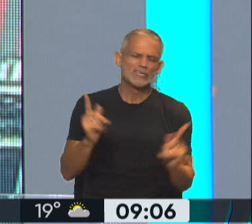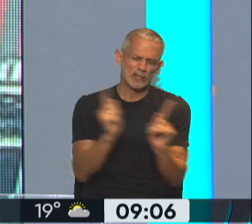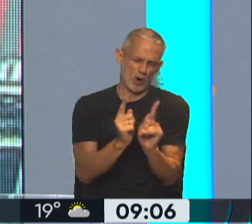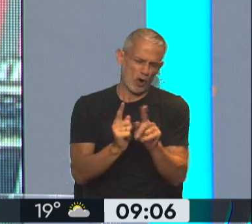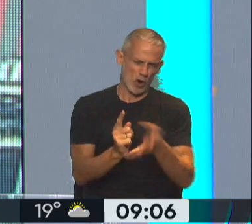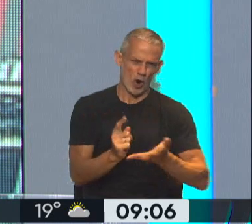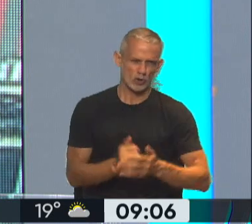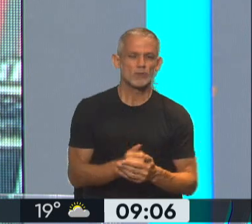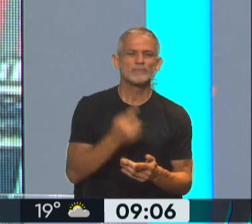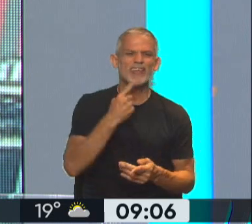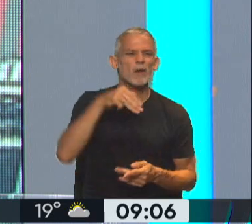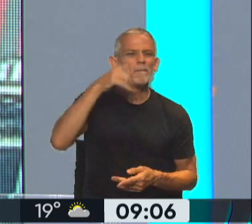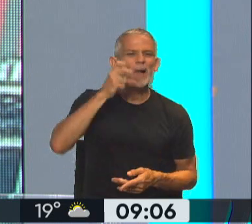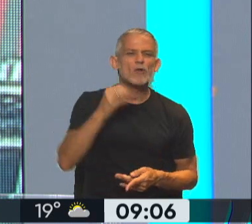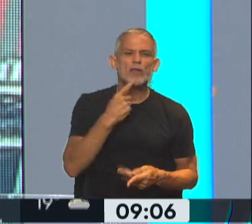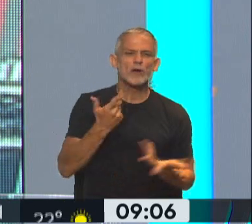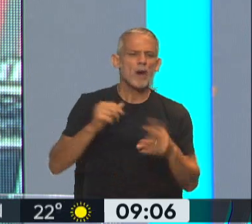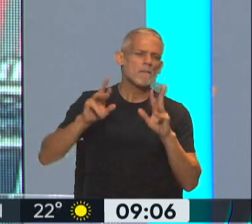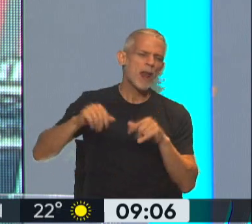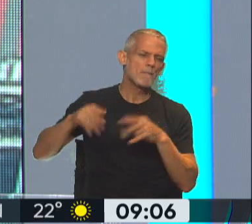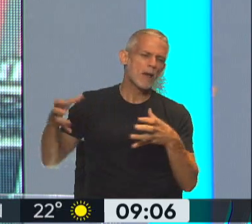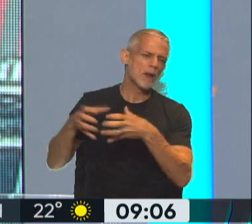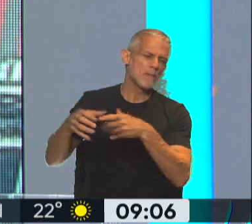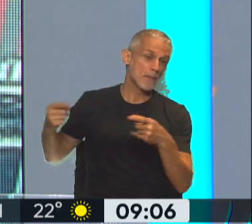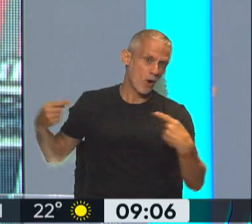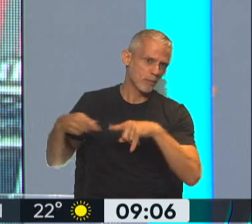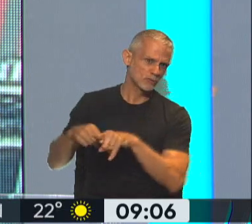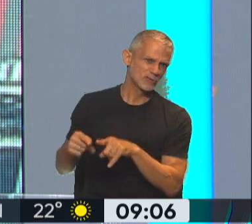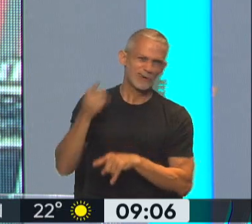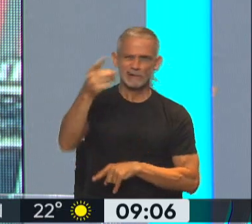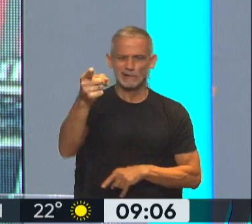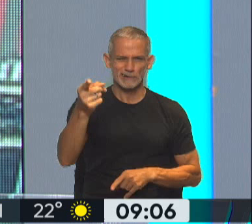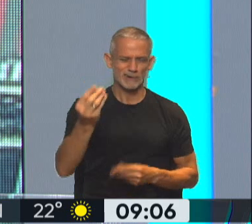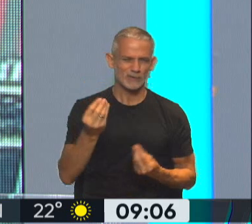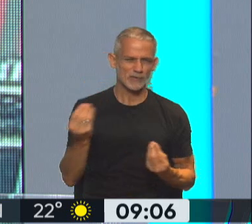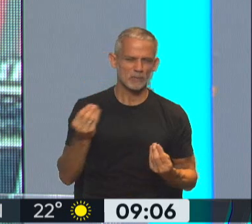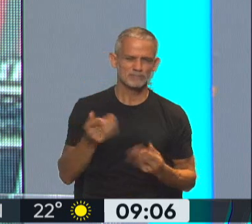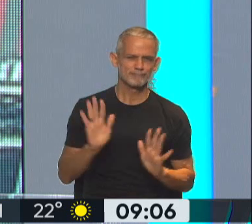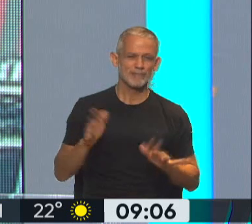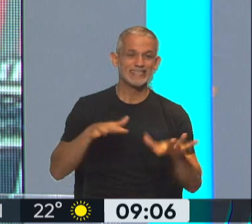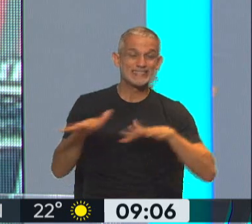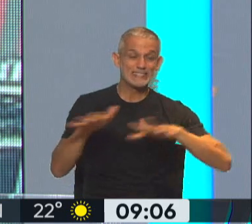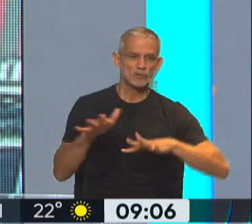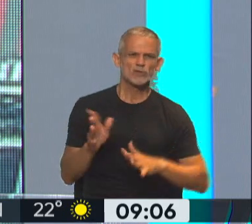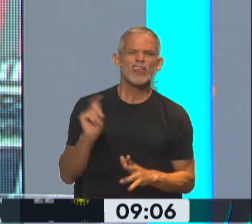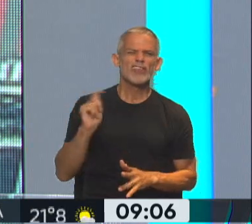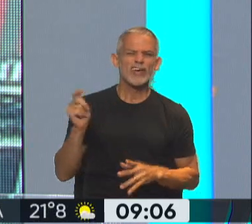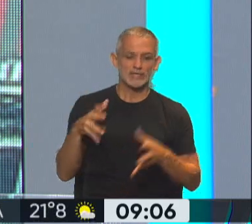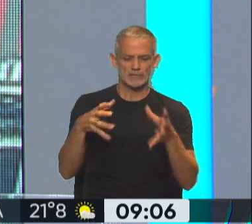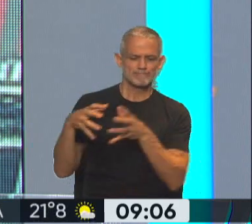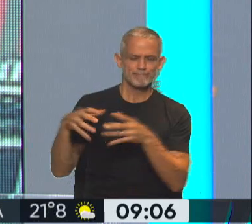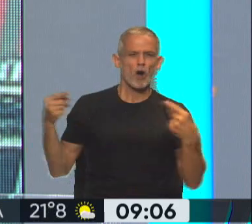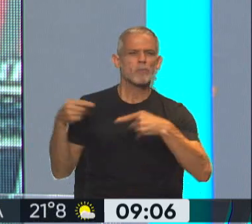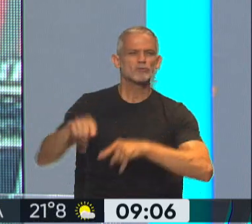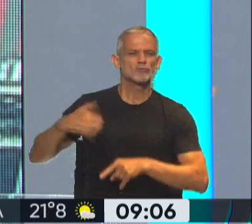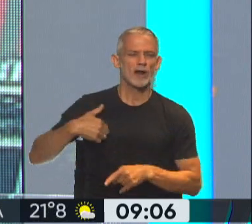cuentas dijo que se trataba de un plan de agresión ante una situación hostil de parte de la